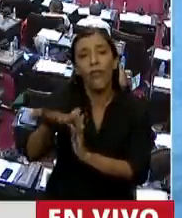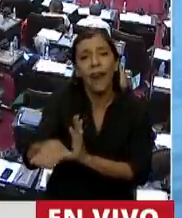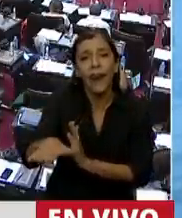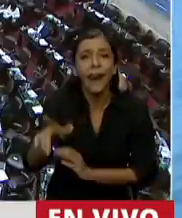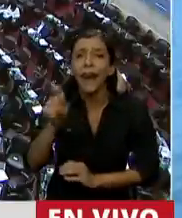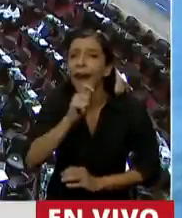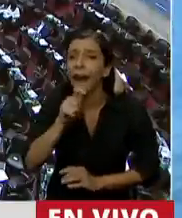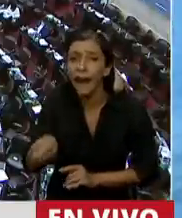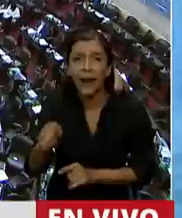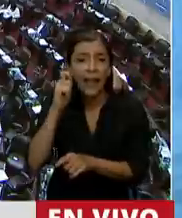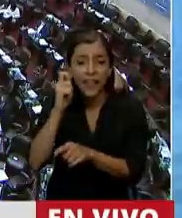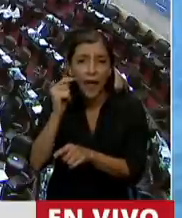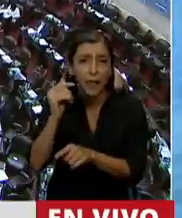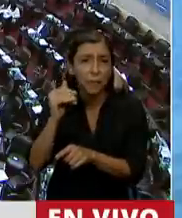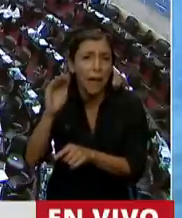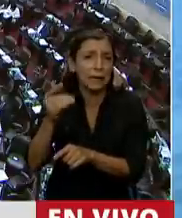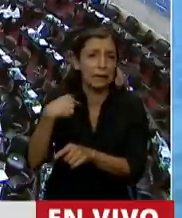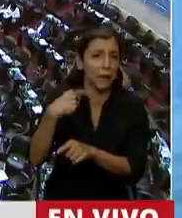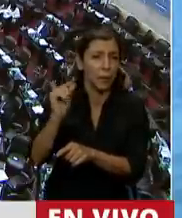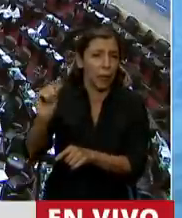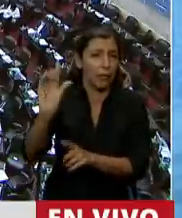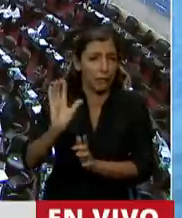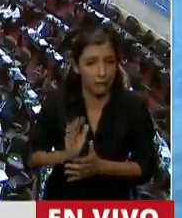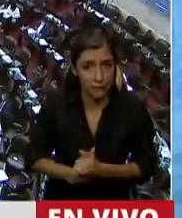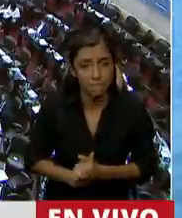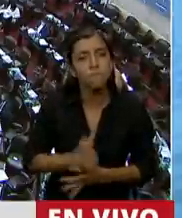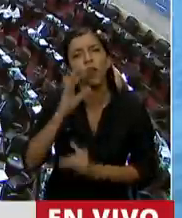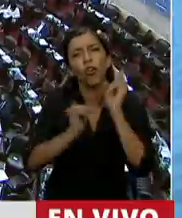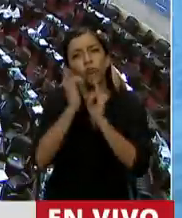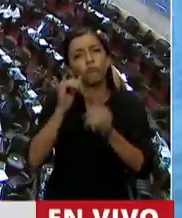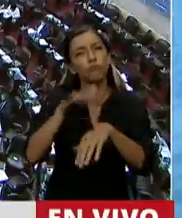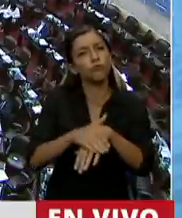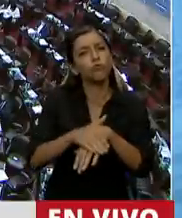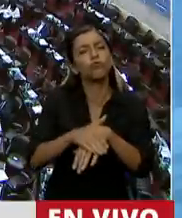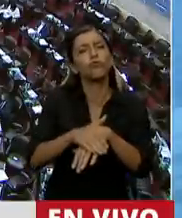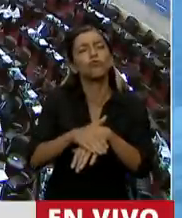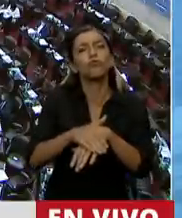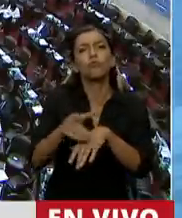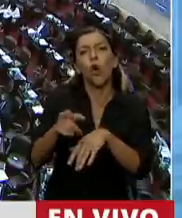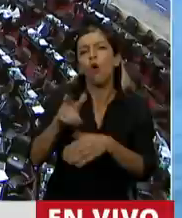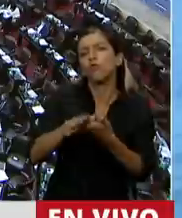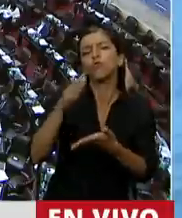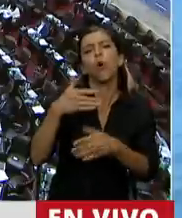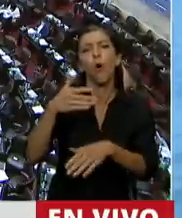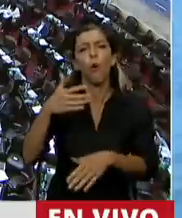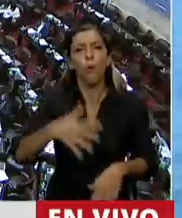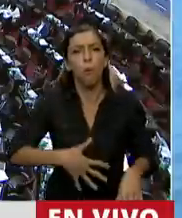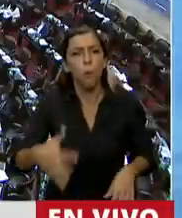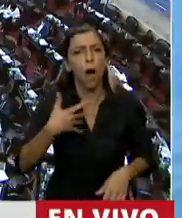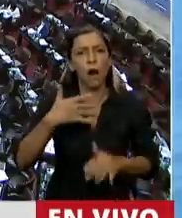yo. Contaban que el responsable del embarazo adolescente era un tío, hermano de la